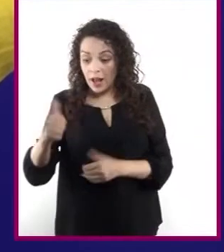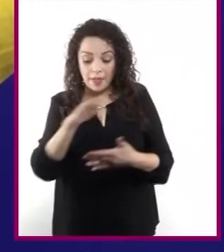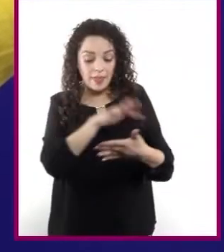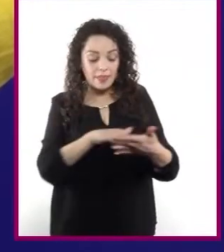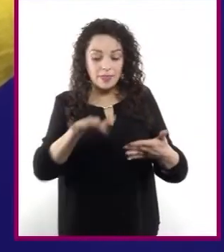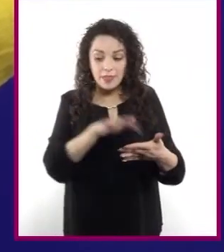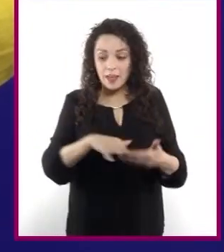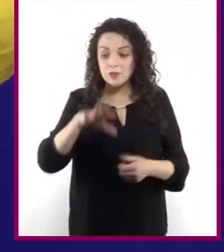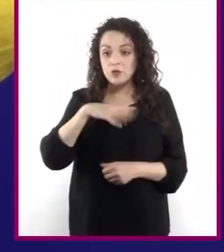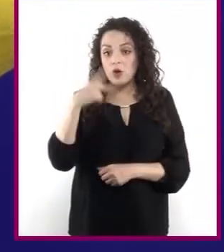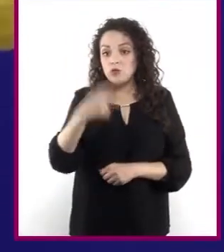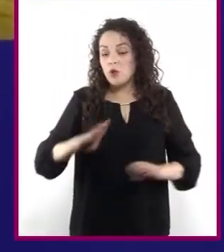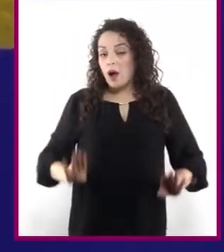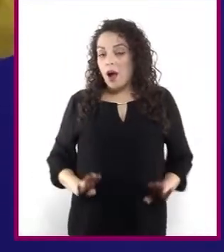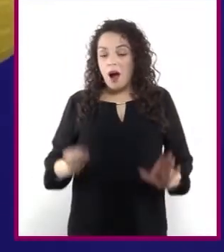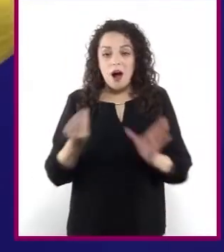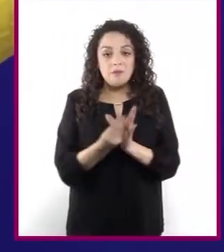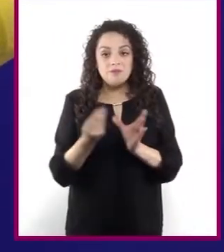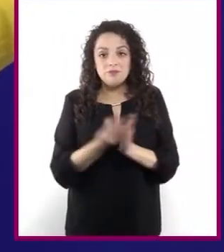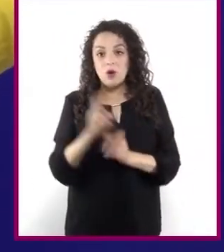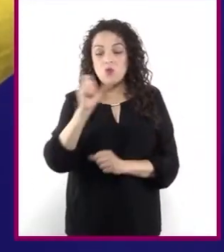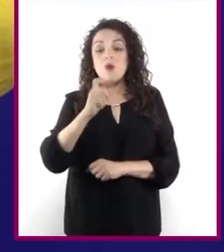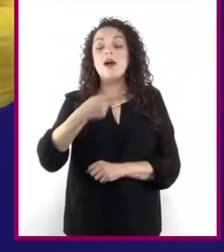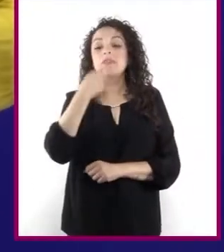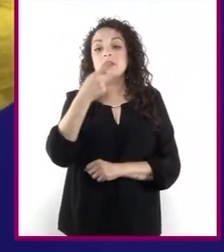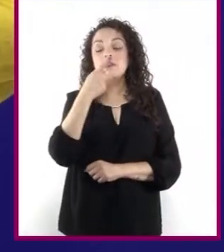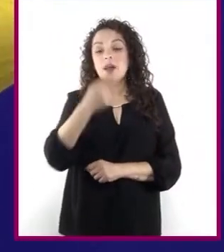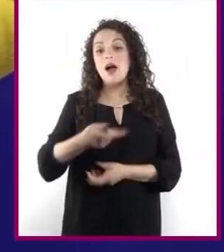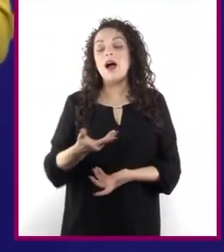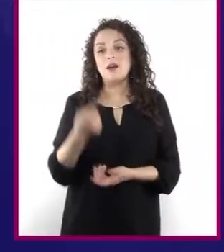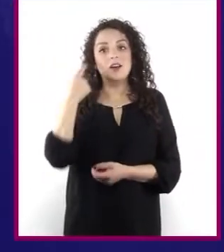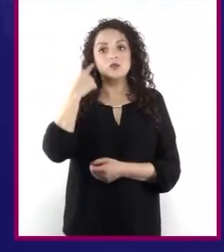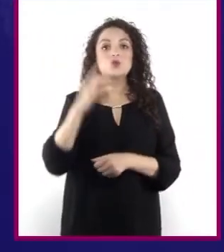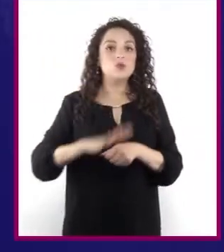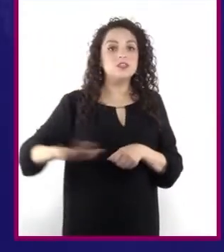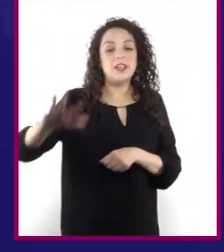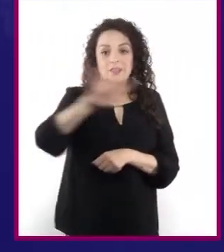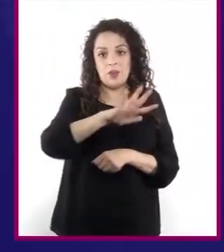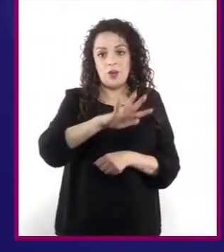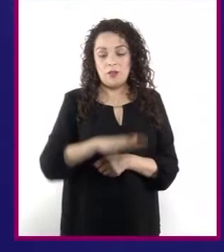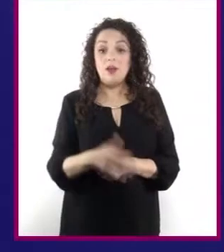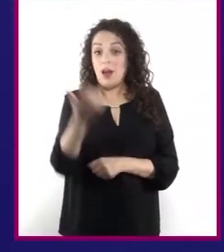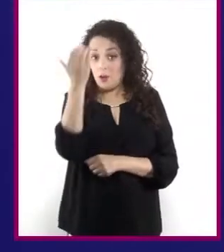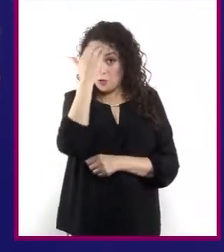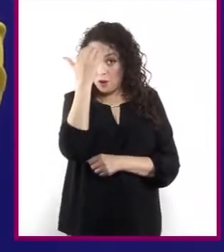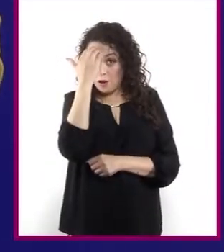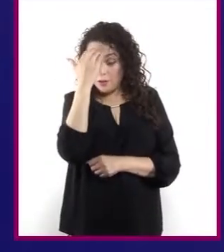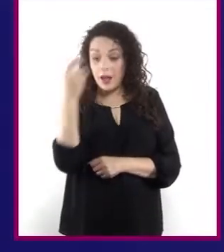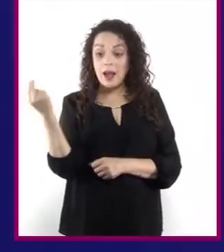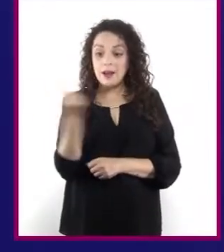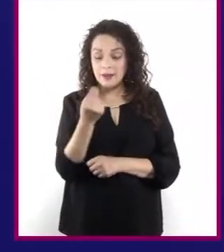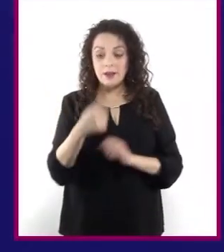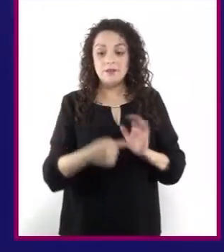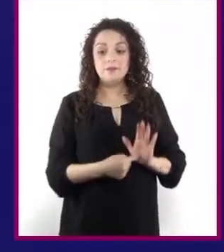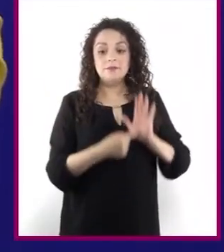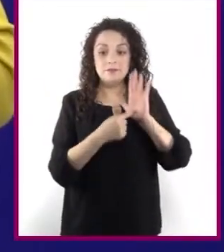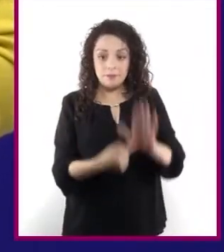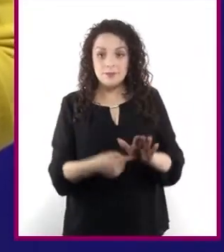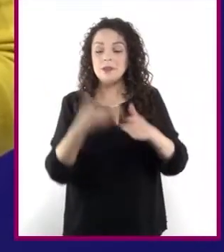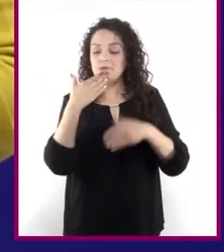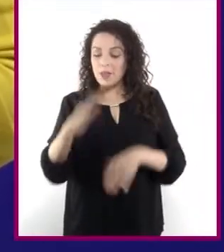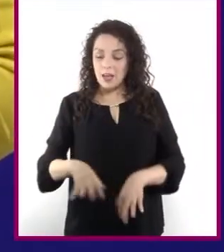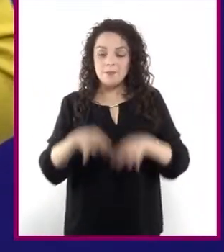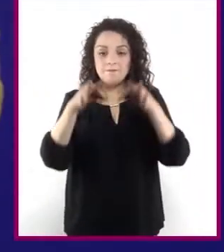sus características propias al leerse en voz alta. Conocerlas permite exponer textos de manera